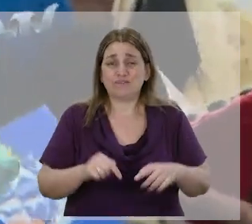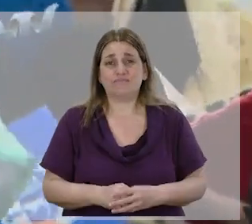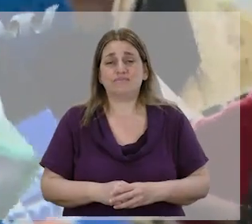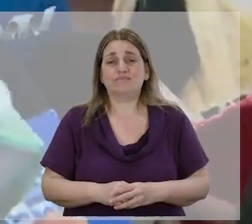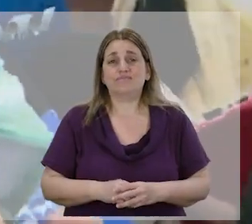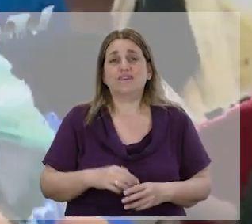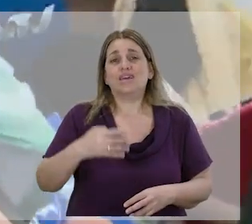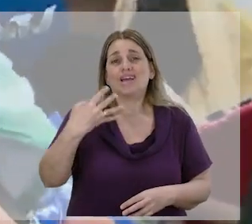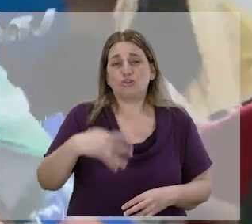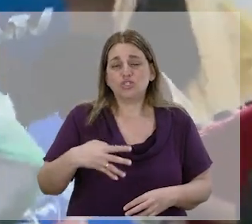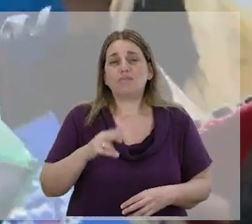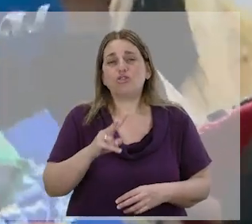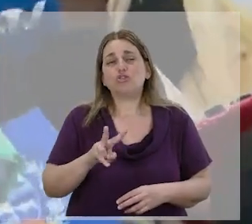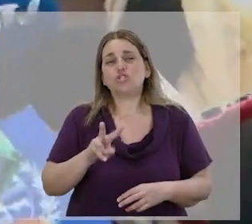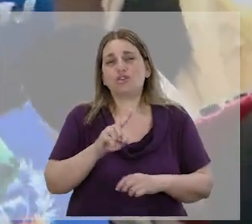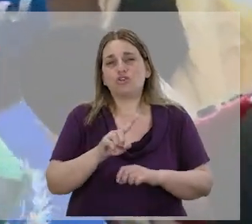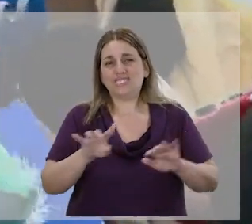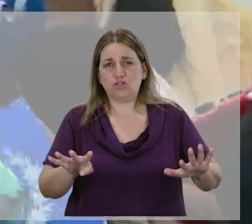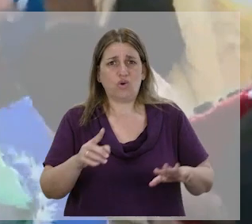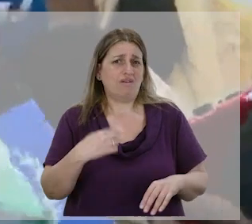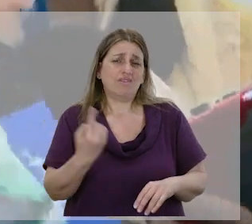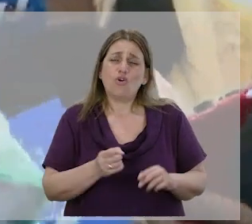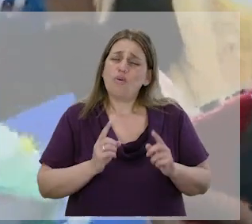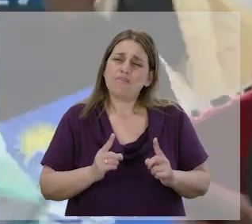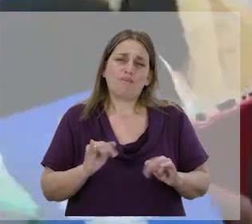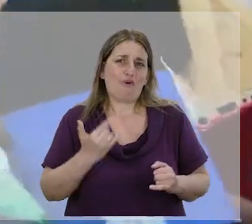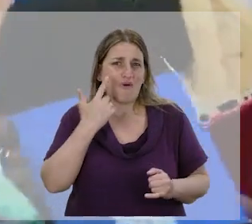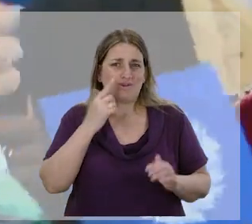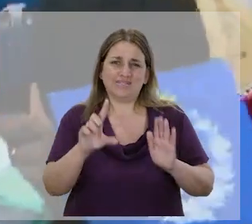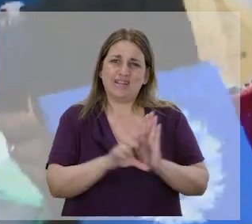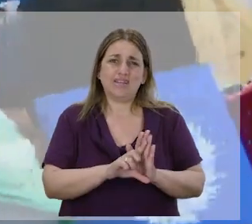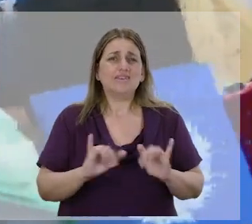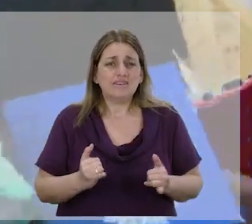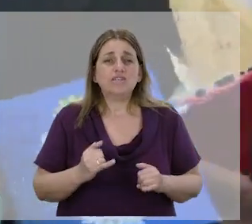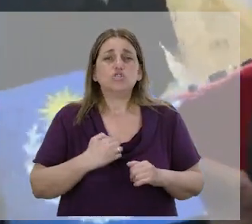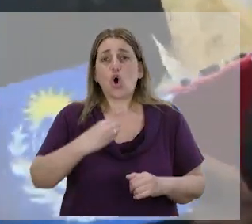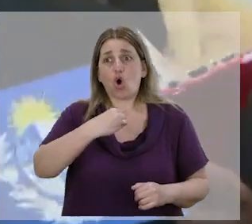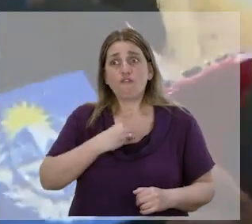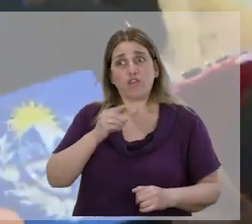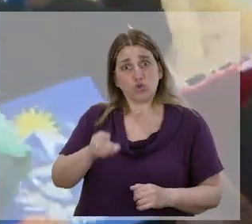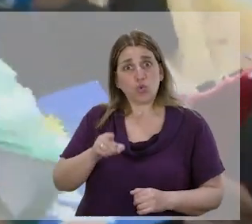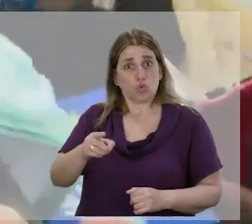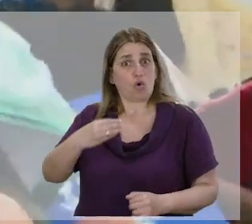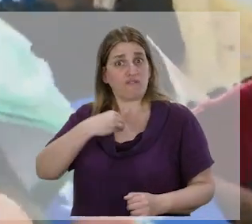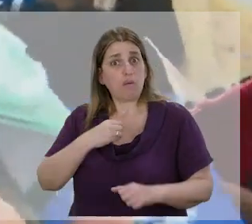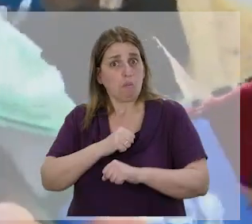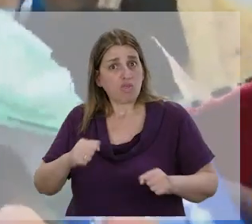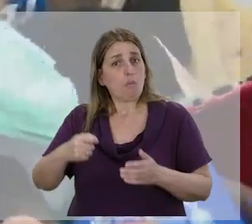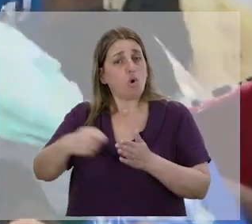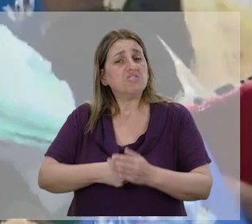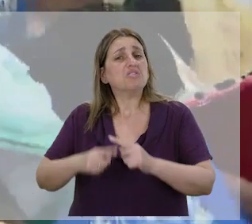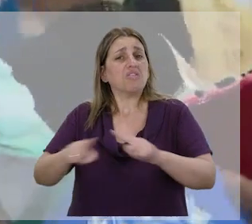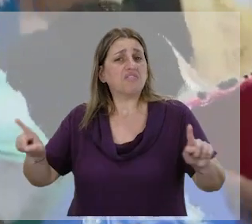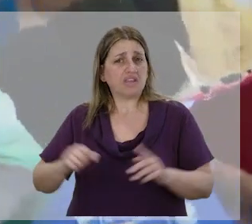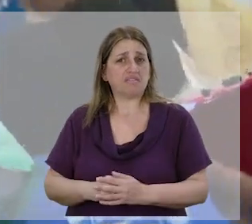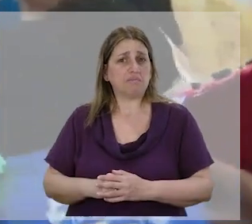Bueno, a eso le dimos un formato legal. Está la 14.219, que es la que usa todo el mundo, y tenemos la posibilidad, porque yo confío en ti,